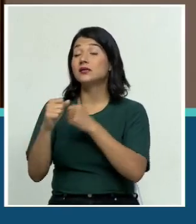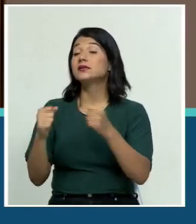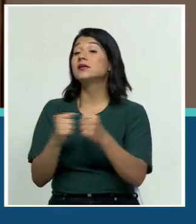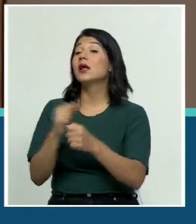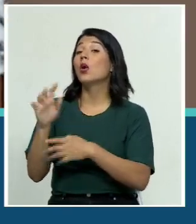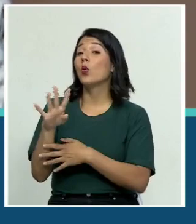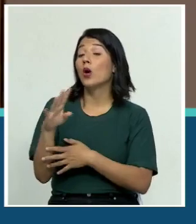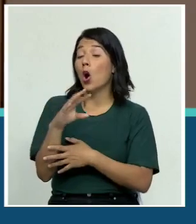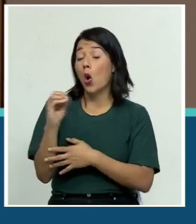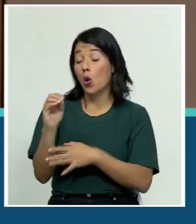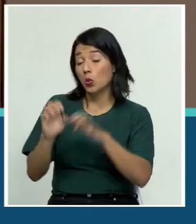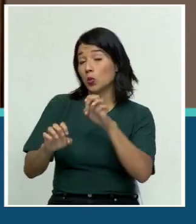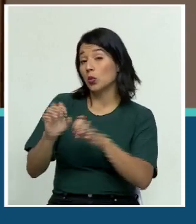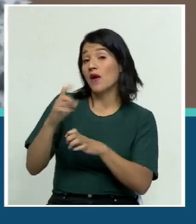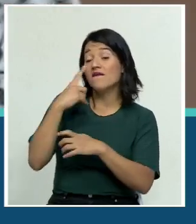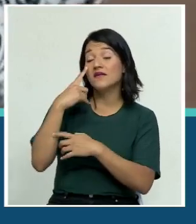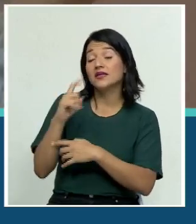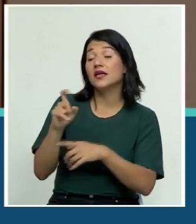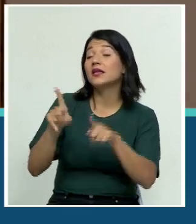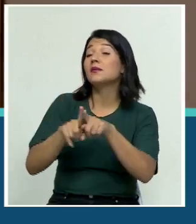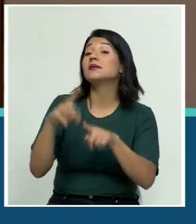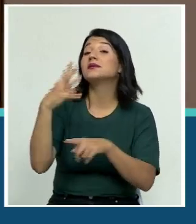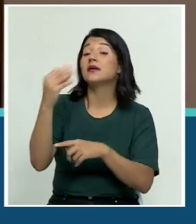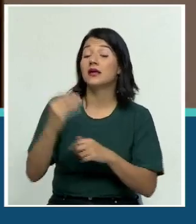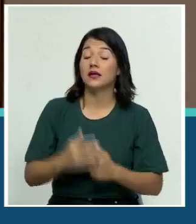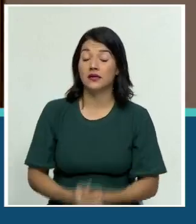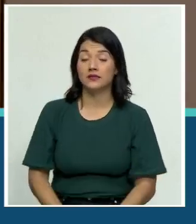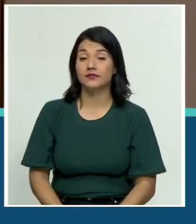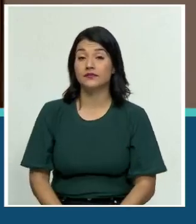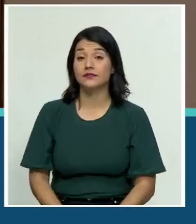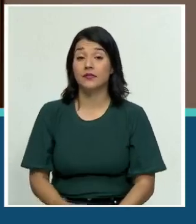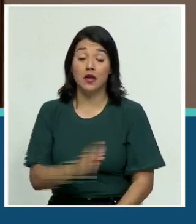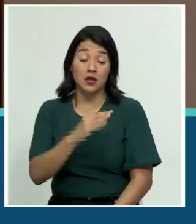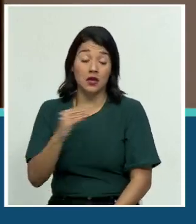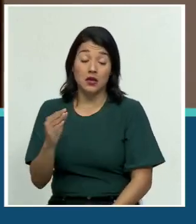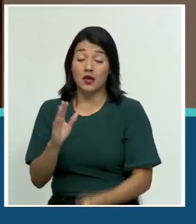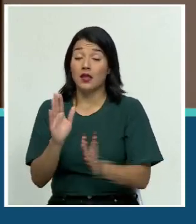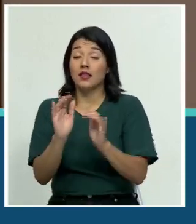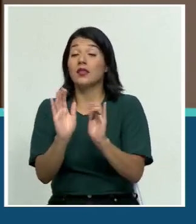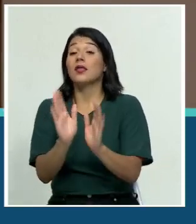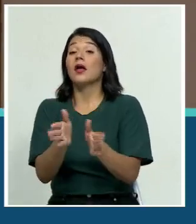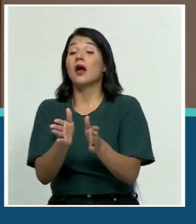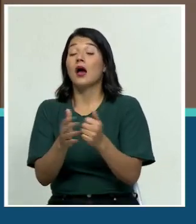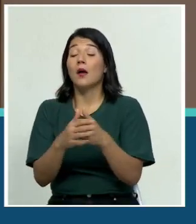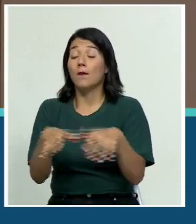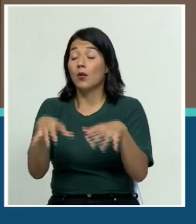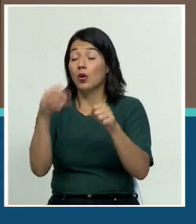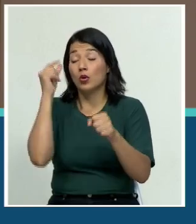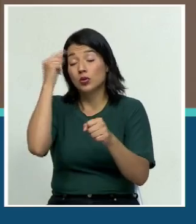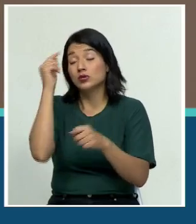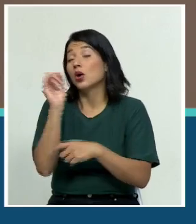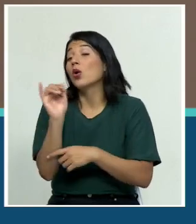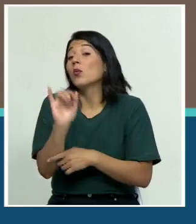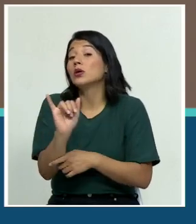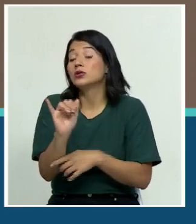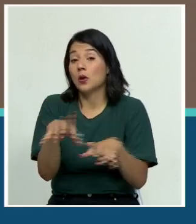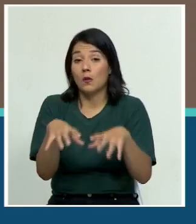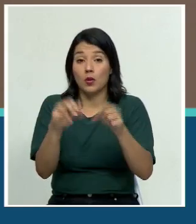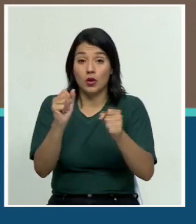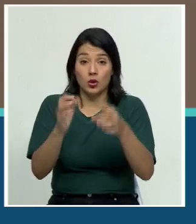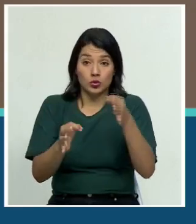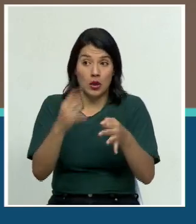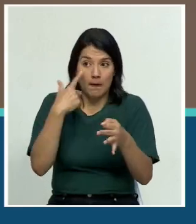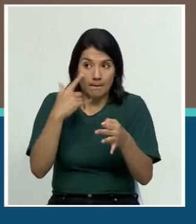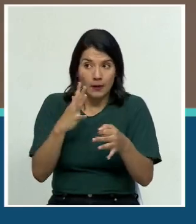posibilidad de que la Fiscalía también salga, que la Policía también salga, y dejar al Poder Judicial como lo que es el Poder Judicial para impartir